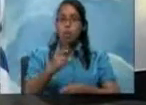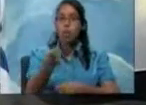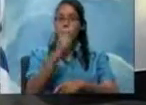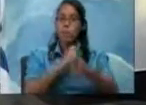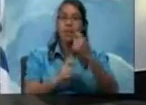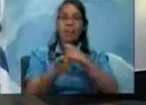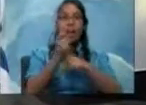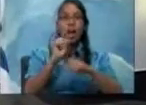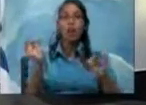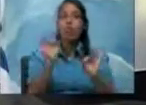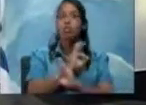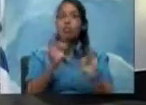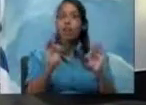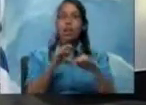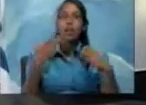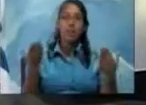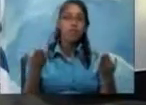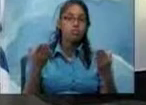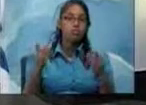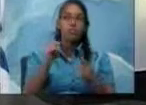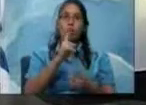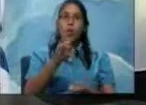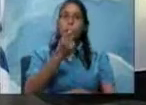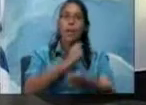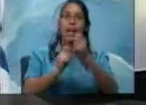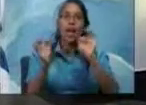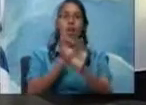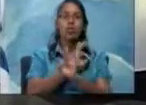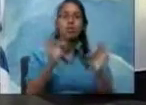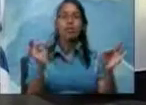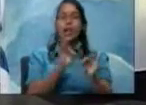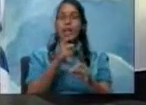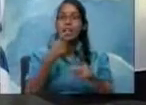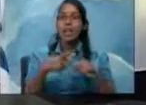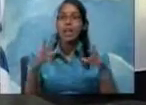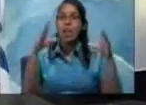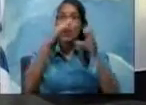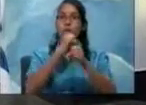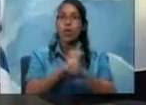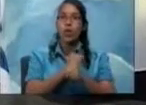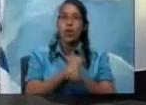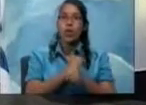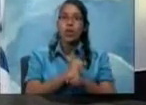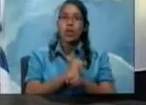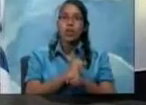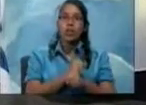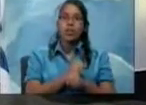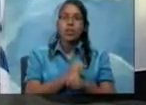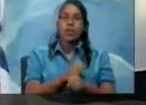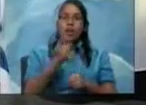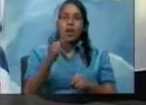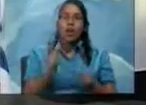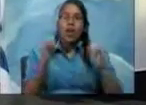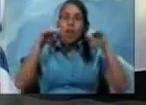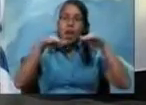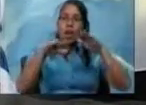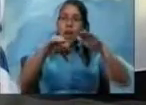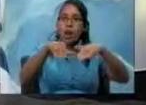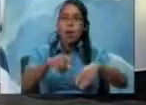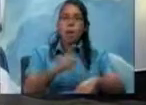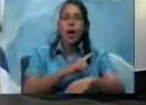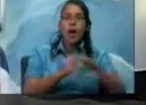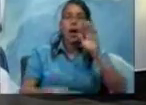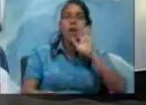nada Qué pasó No pescaron nada En aquella noche una vida improductiva el mar